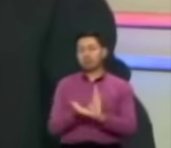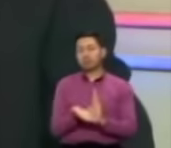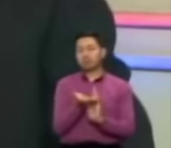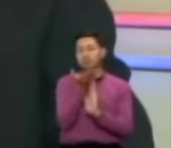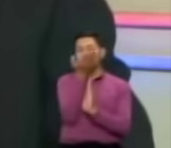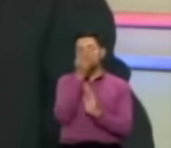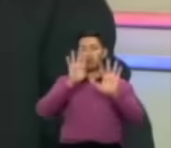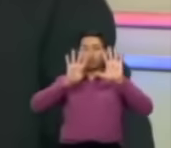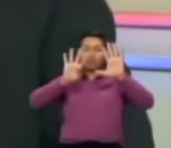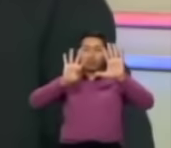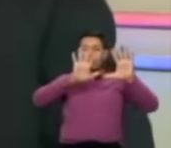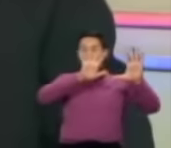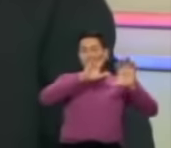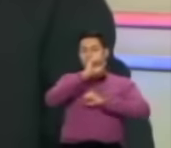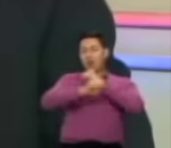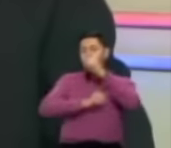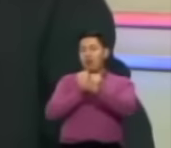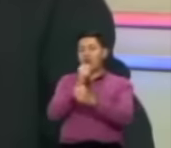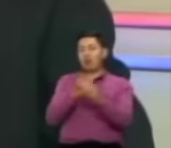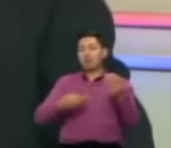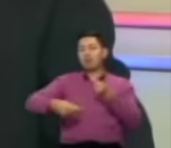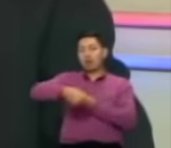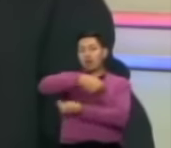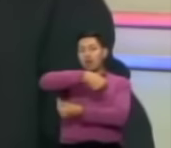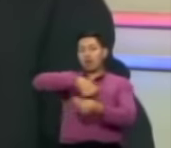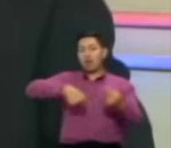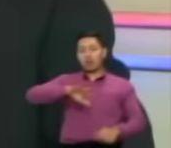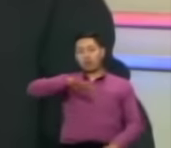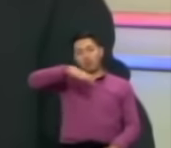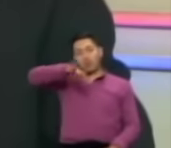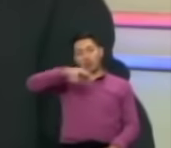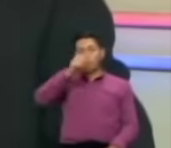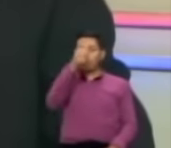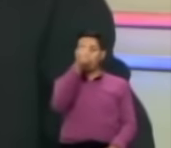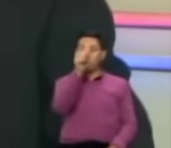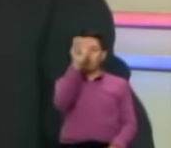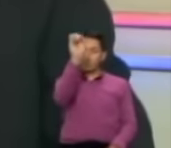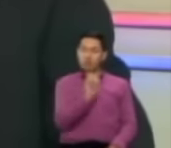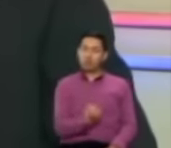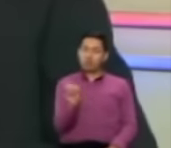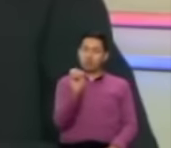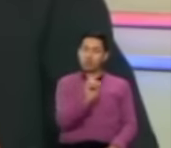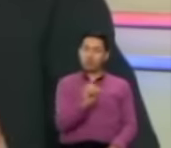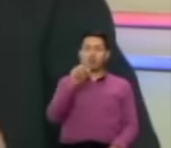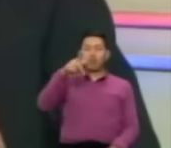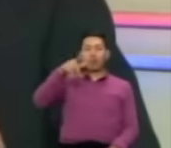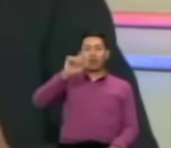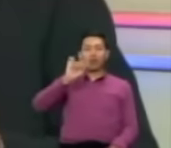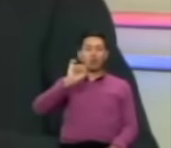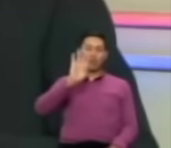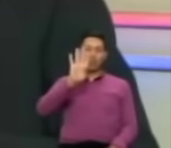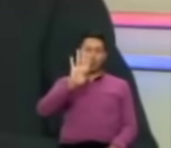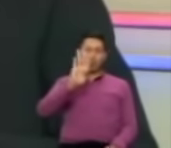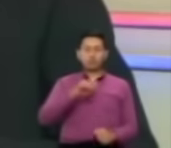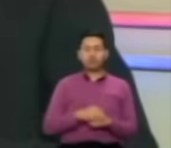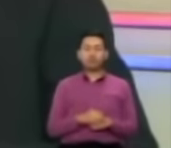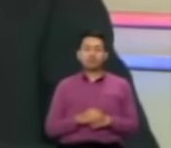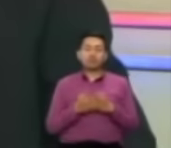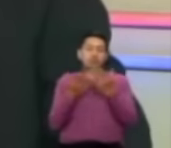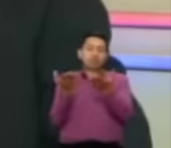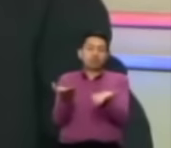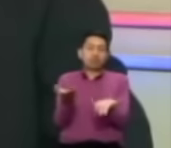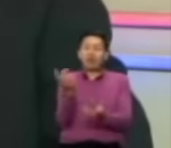ya, hemos invertido nosotros cerca del 10% del Producto Interno Bruto en un conjunto de necesidades económicas,